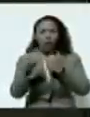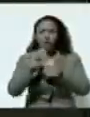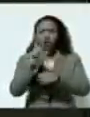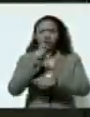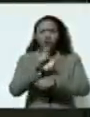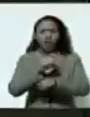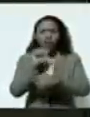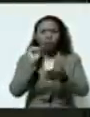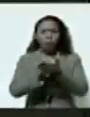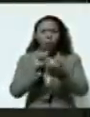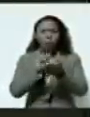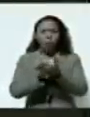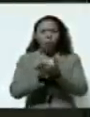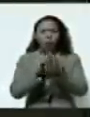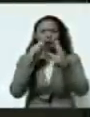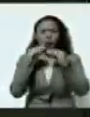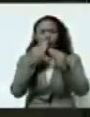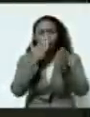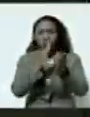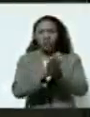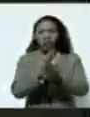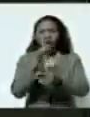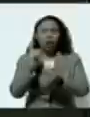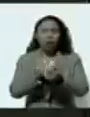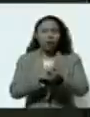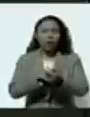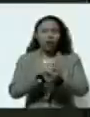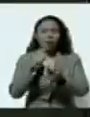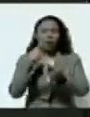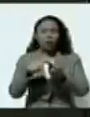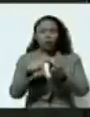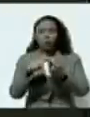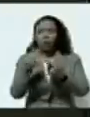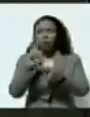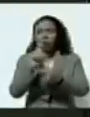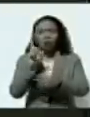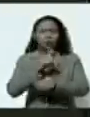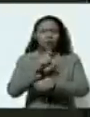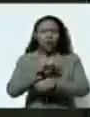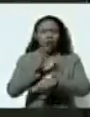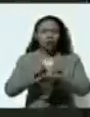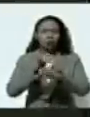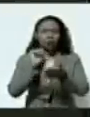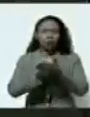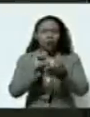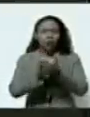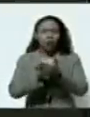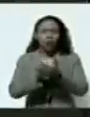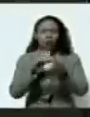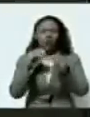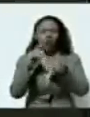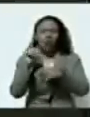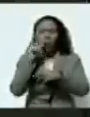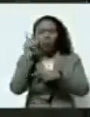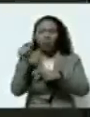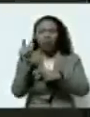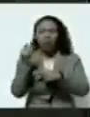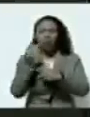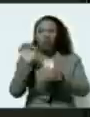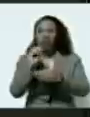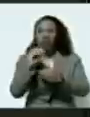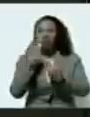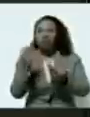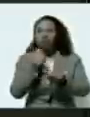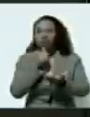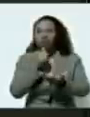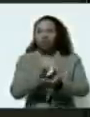necesitaba tocar la puerta para hablar con Fabiana Rosales o con su hermano, que no necesitaba tocar la puerta para hablar con Quiñones, que es nada más y nada